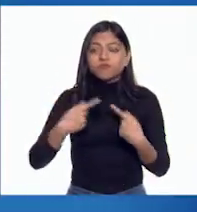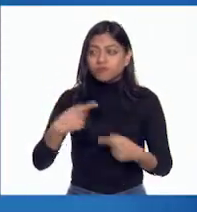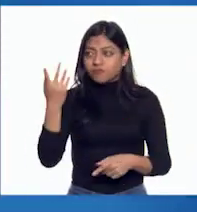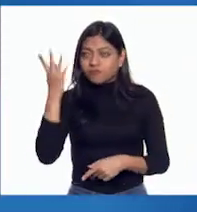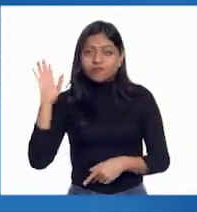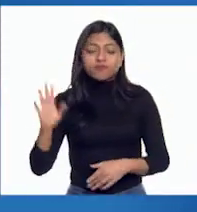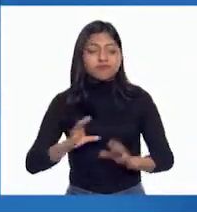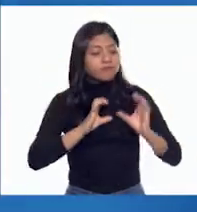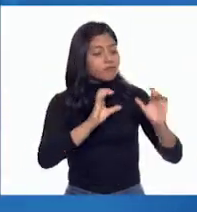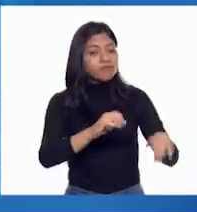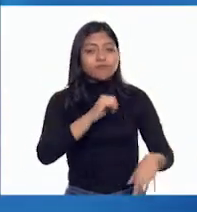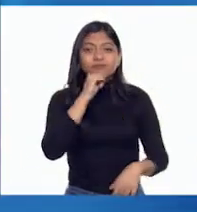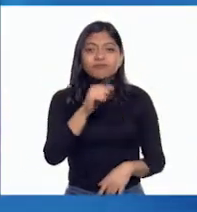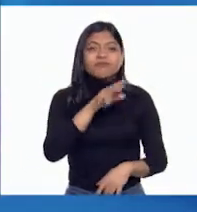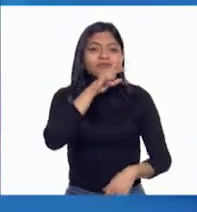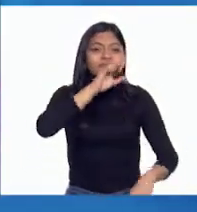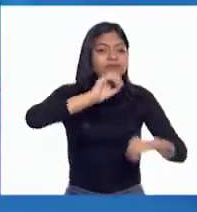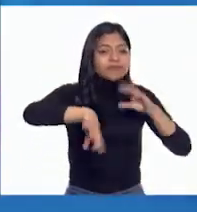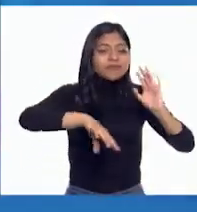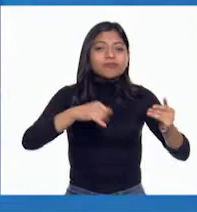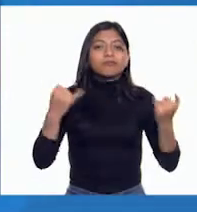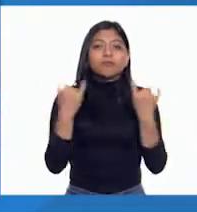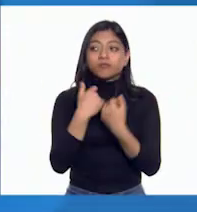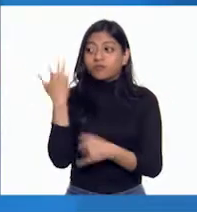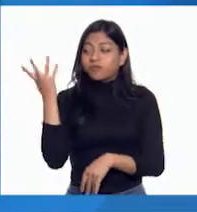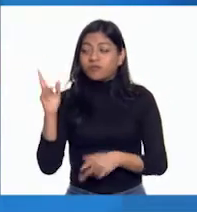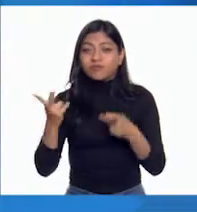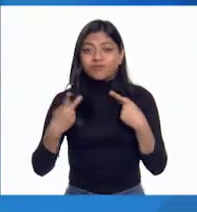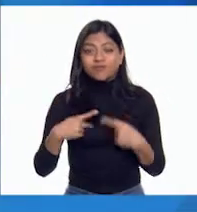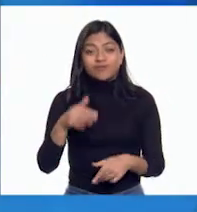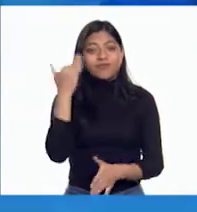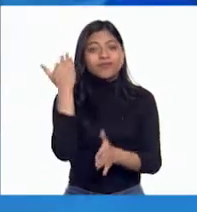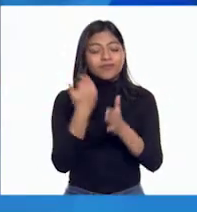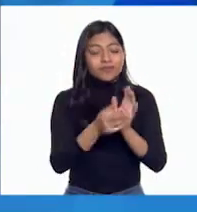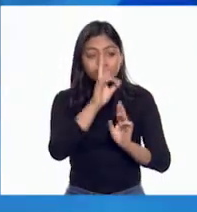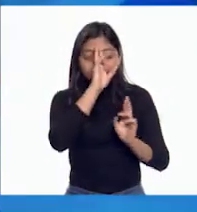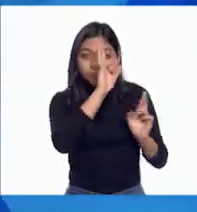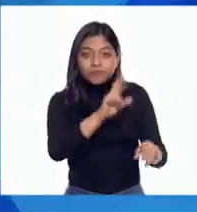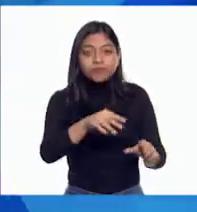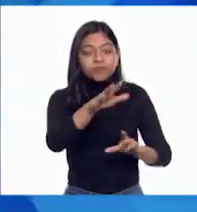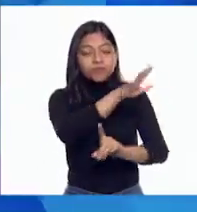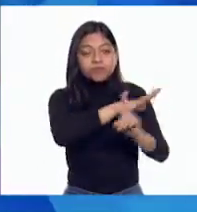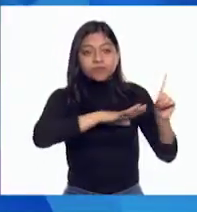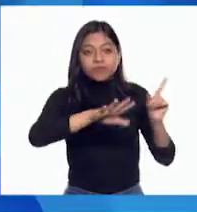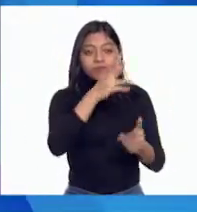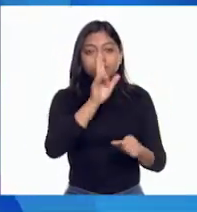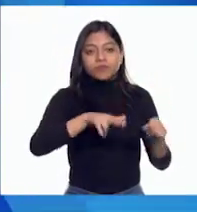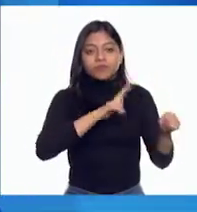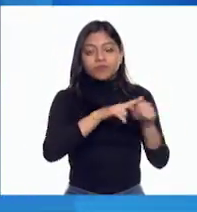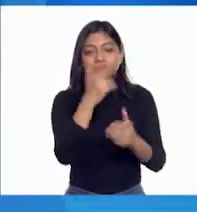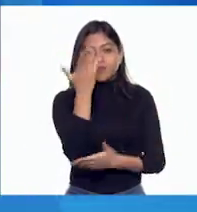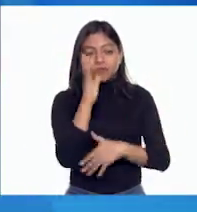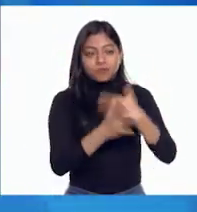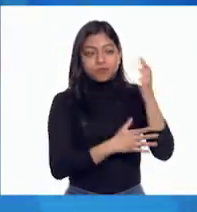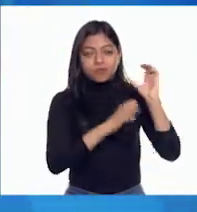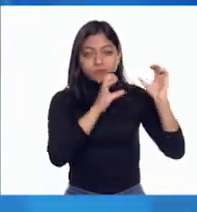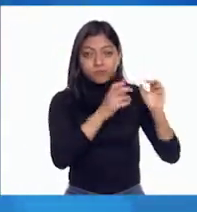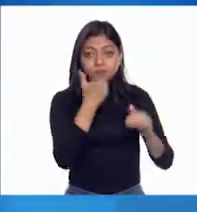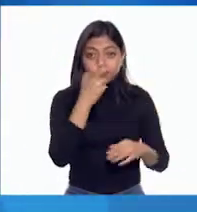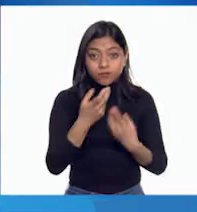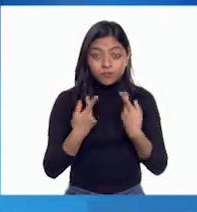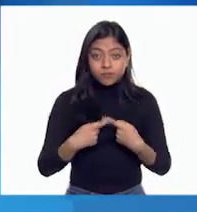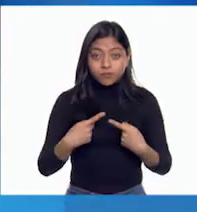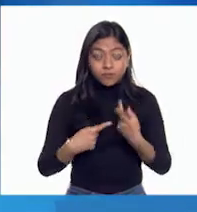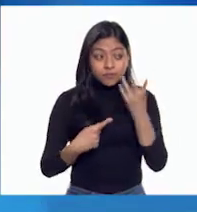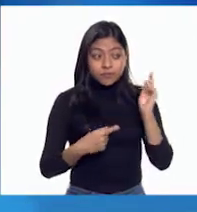la terrible suciedad y de la falta de educación de la gente. Todos escucharon al señor Medio Ambiente con mucha atención y nuestra